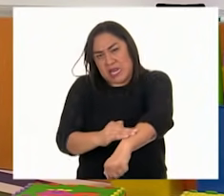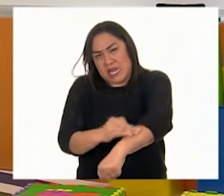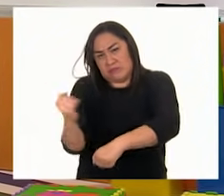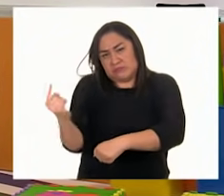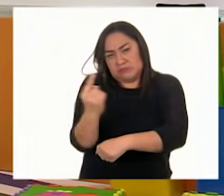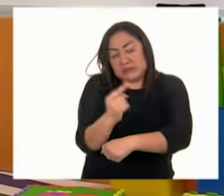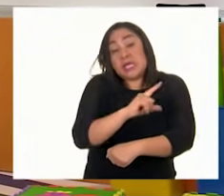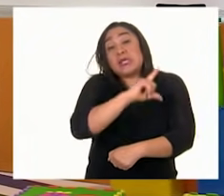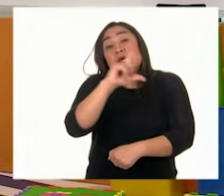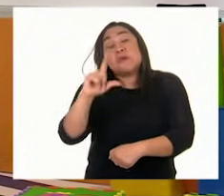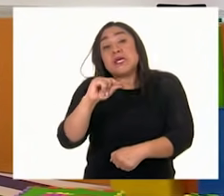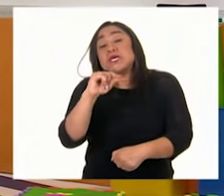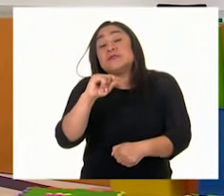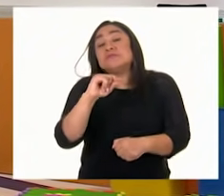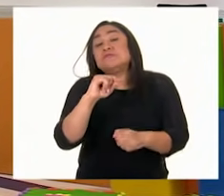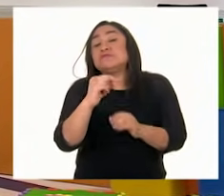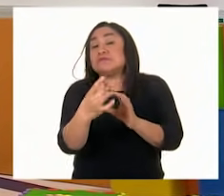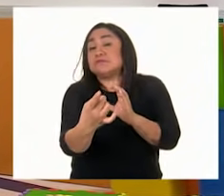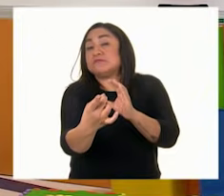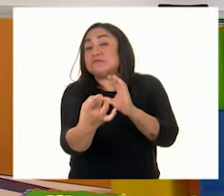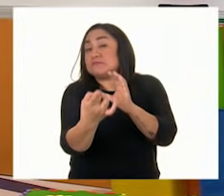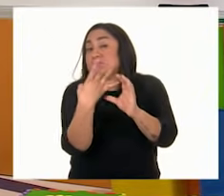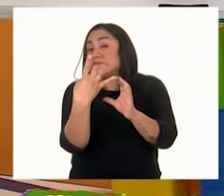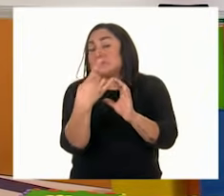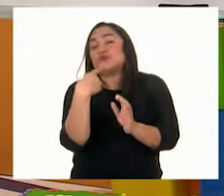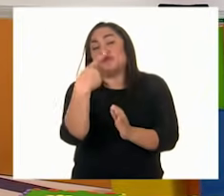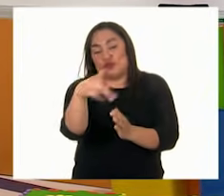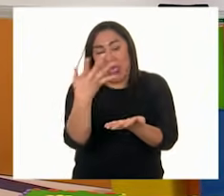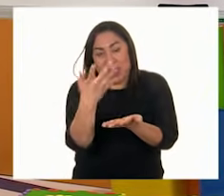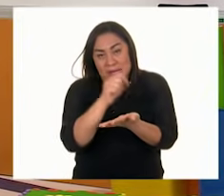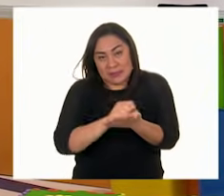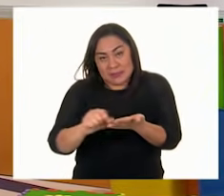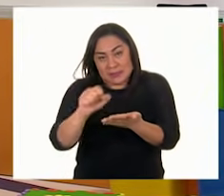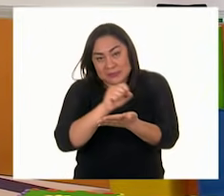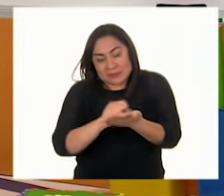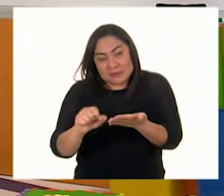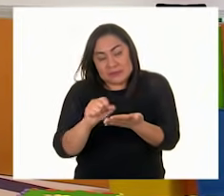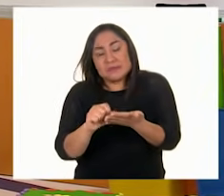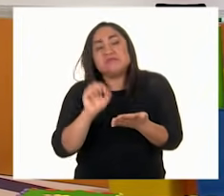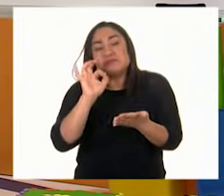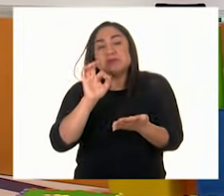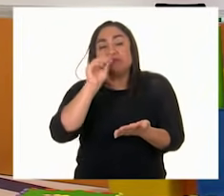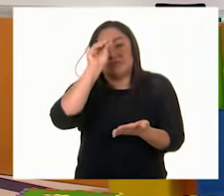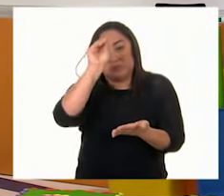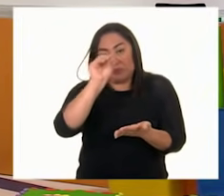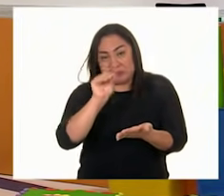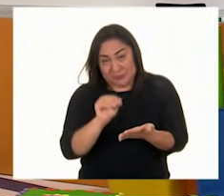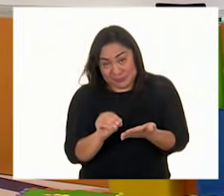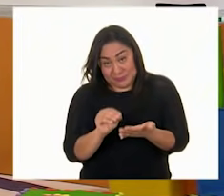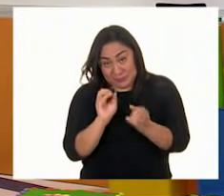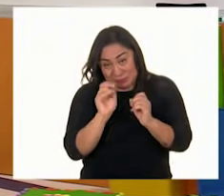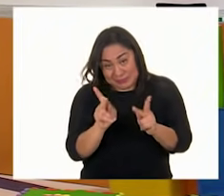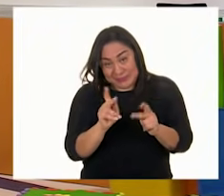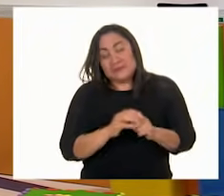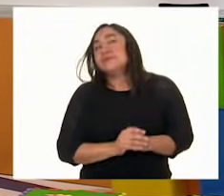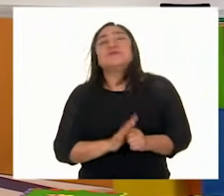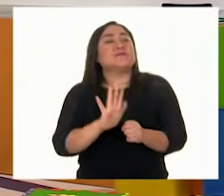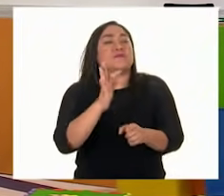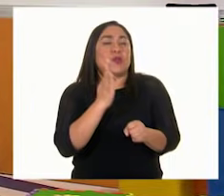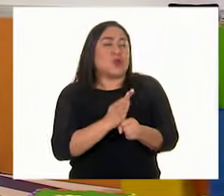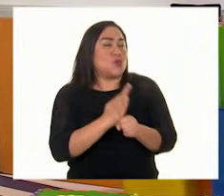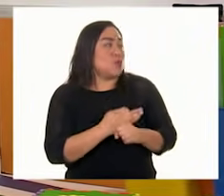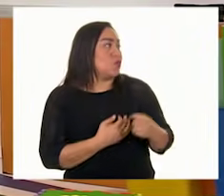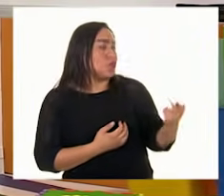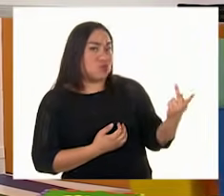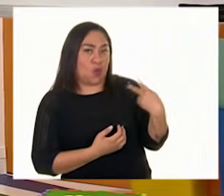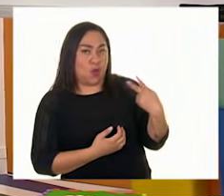manden sus escritos. ¡Ay, qué padre! Para ir llenando esta tabla. Nosotros les vamos a dar un ejemplo de